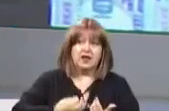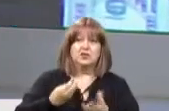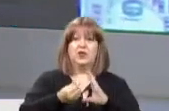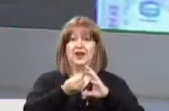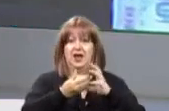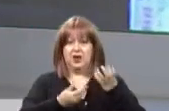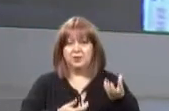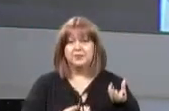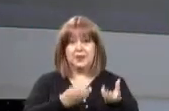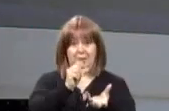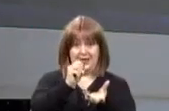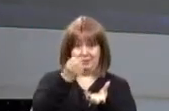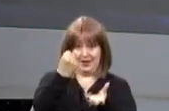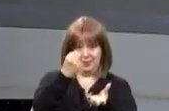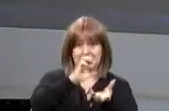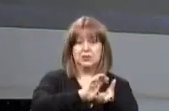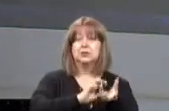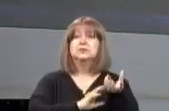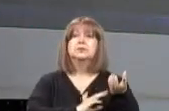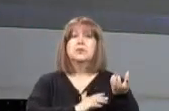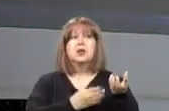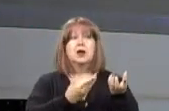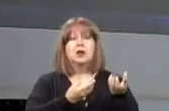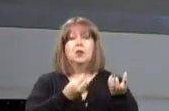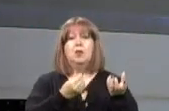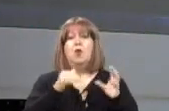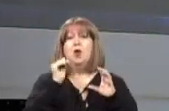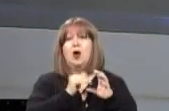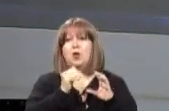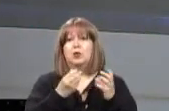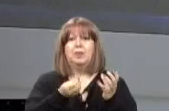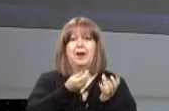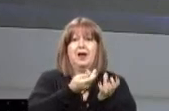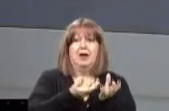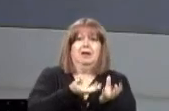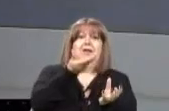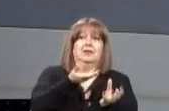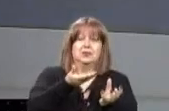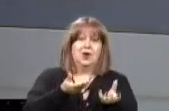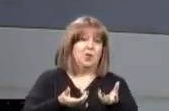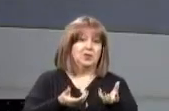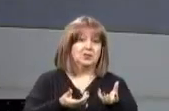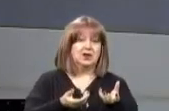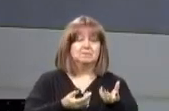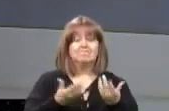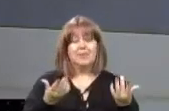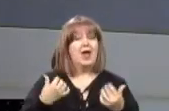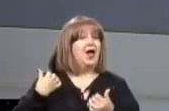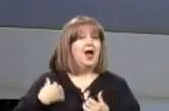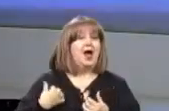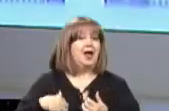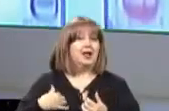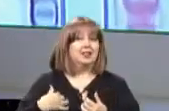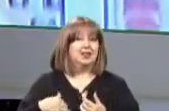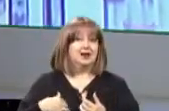absolutamente nada para hacer crecer, uh-huh. no sé, tus activos. Uh-huh. Y en realidad nos pasa un poco, ¿no? Argentina es uno de los países que